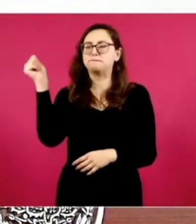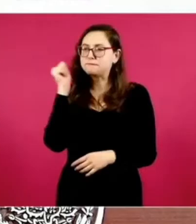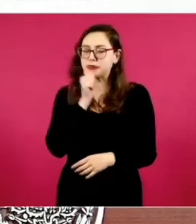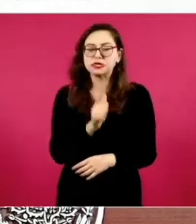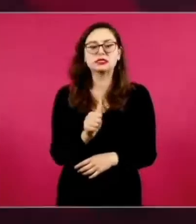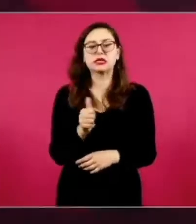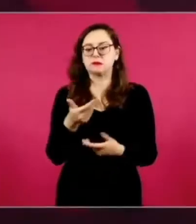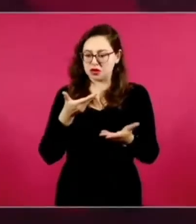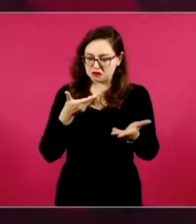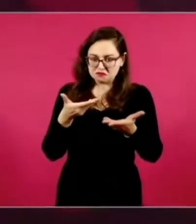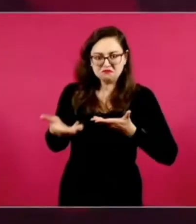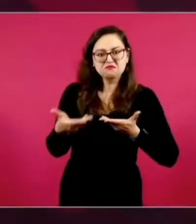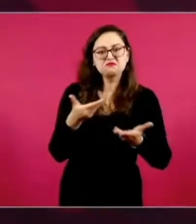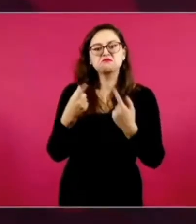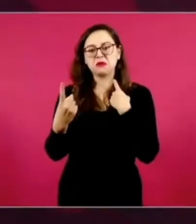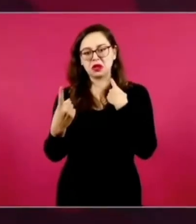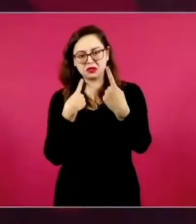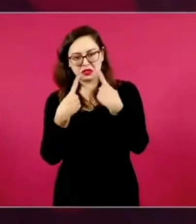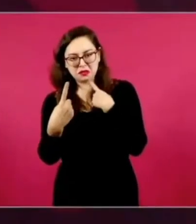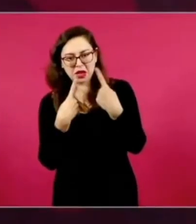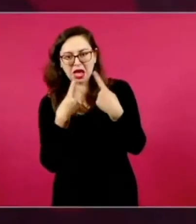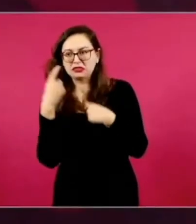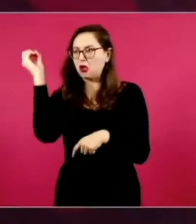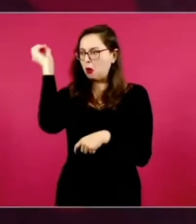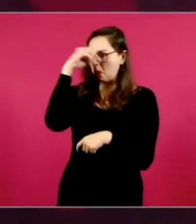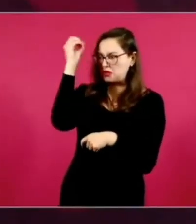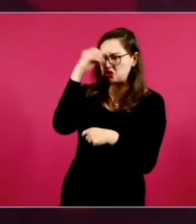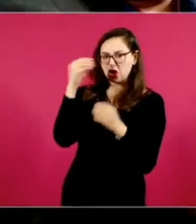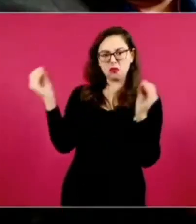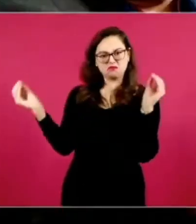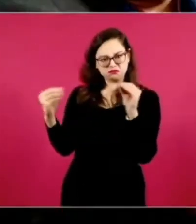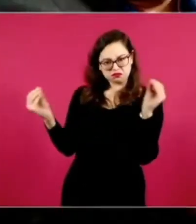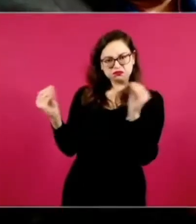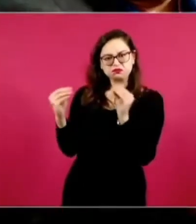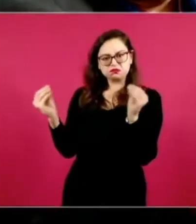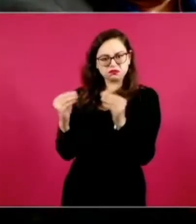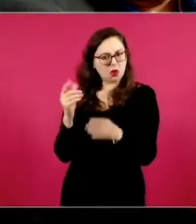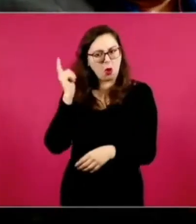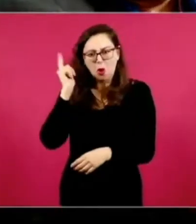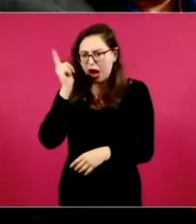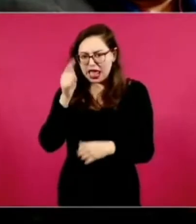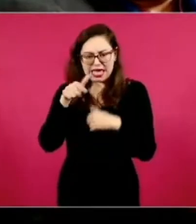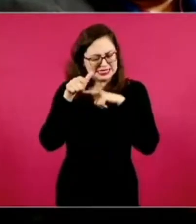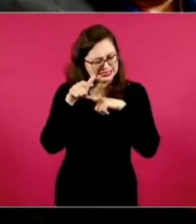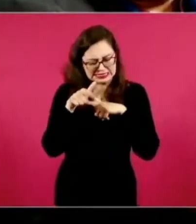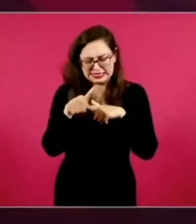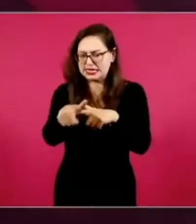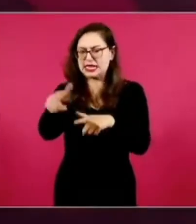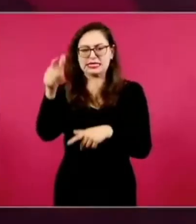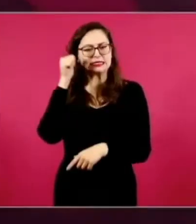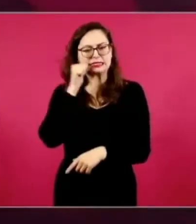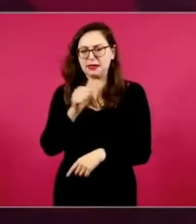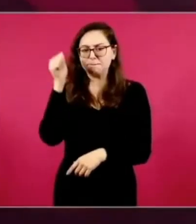estos intercambios de punto de vista, estos debates son muy buenos y